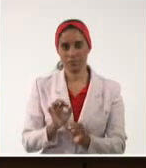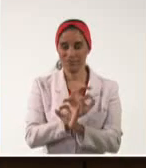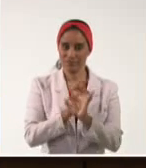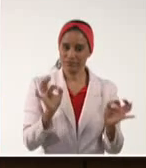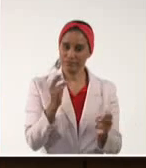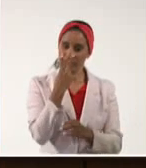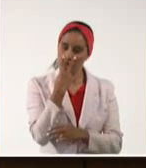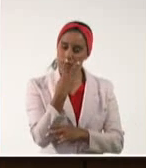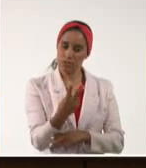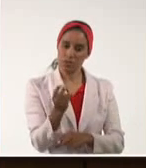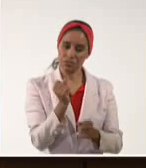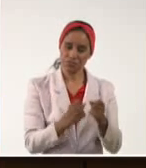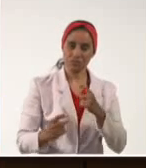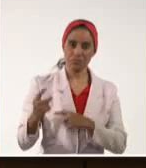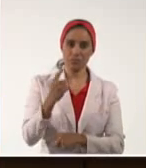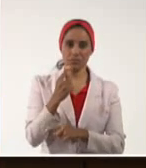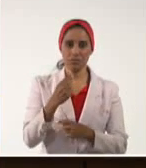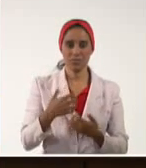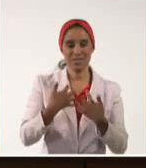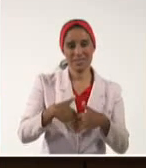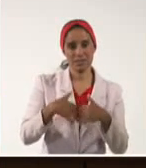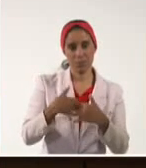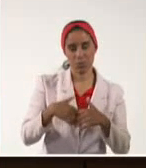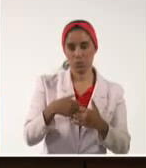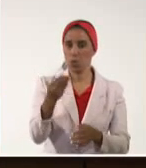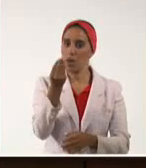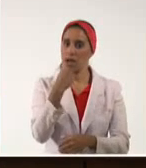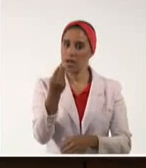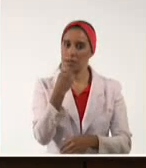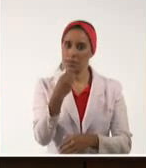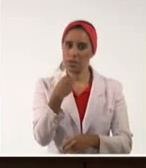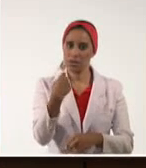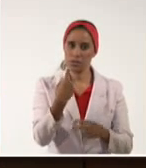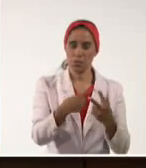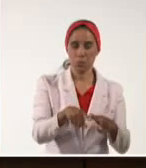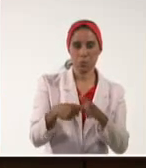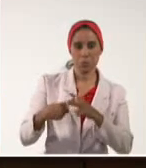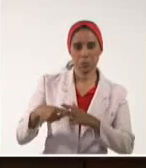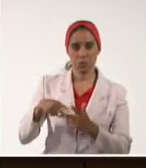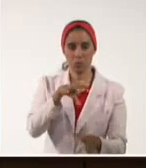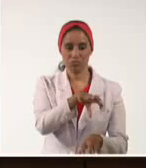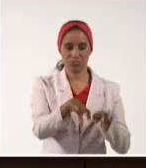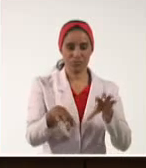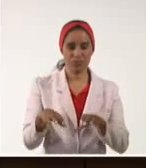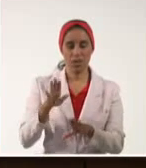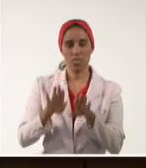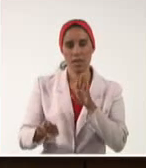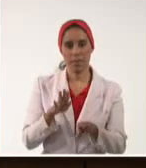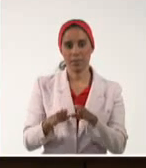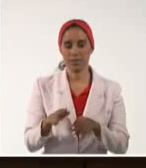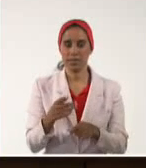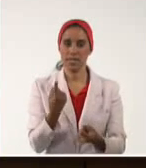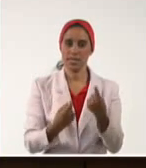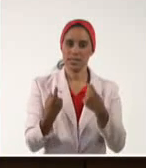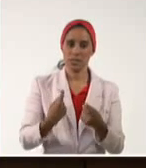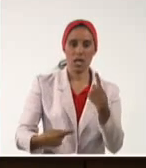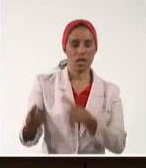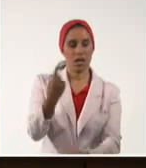atención requiere la producción de alimentos, resolviendo territorialmente las necesidades de cada